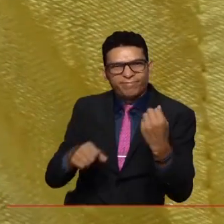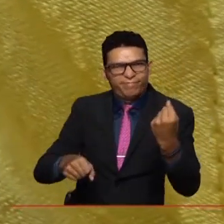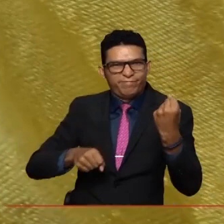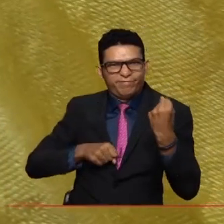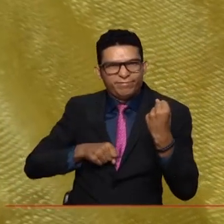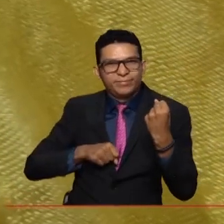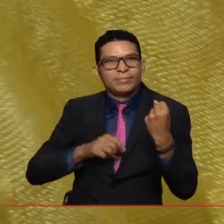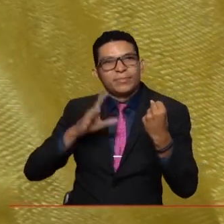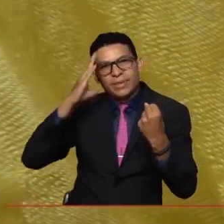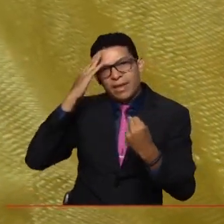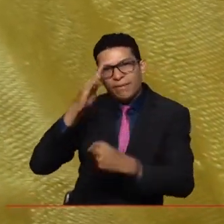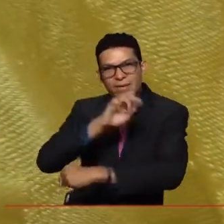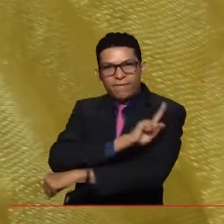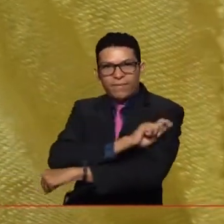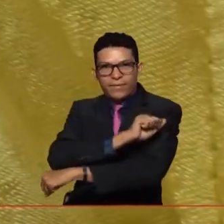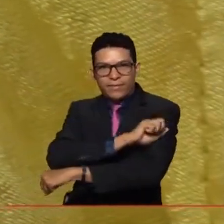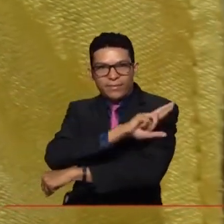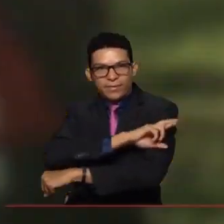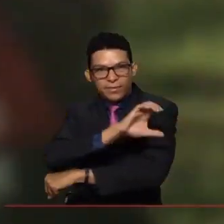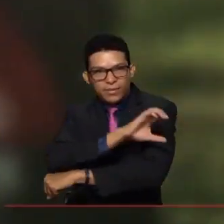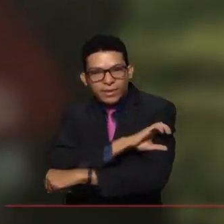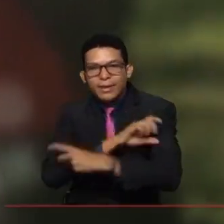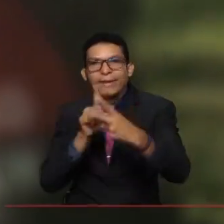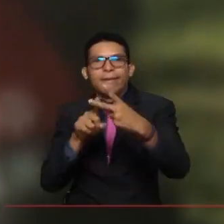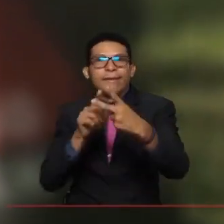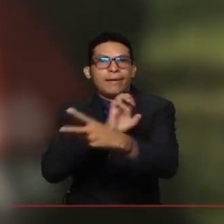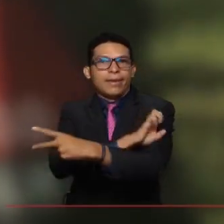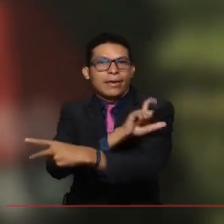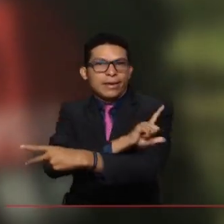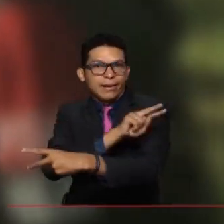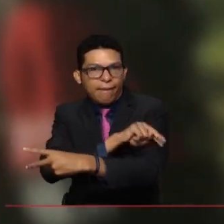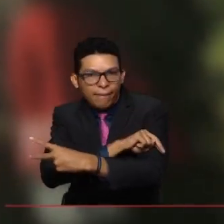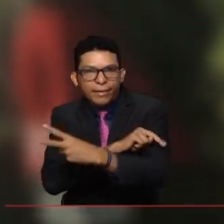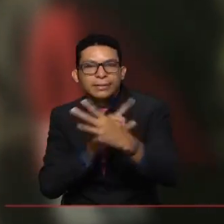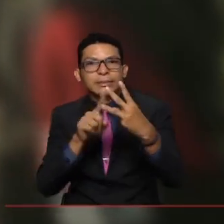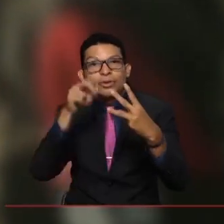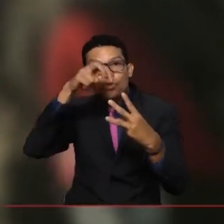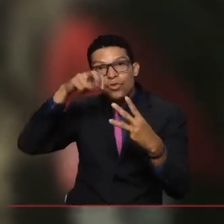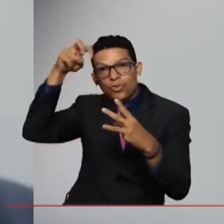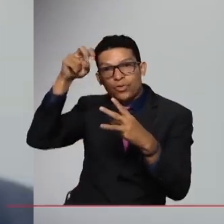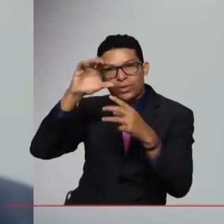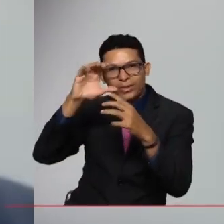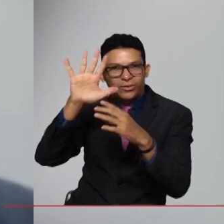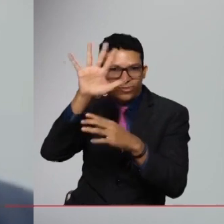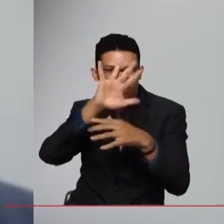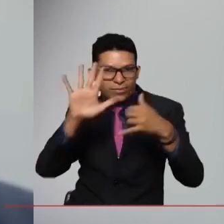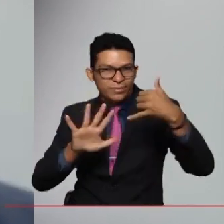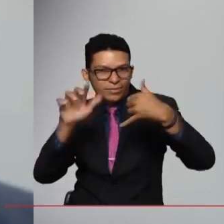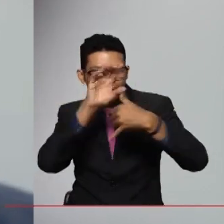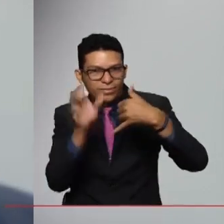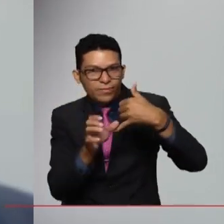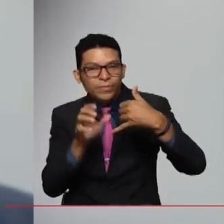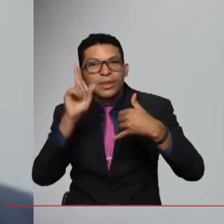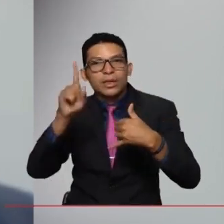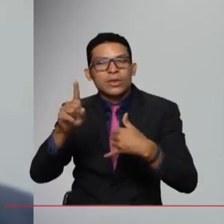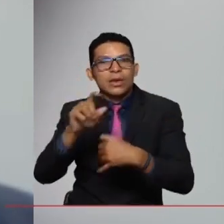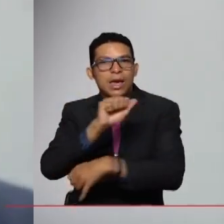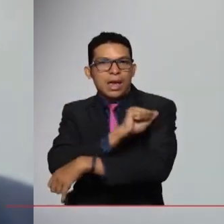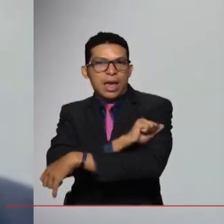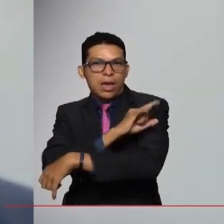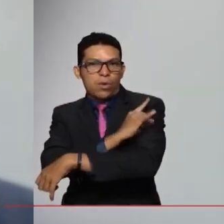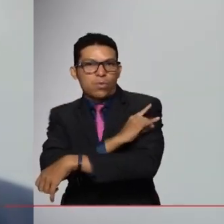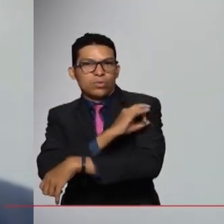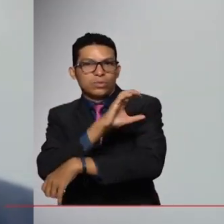ilegales, como lo son las disidencias de las FARC, la guerrilla del ELN. En la zona norte de la región pacífica, la presencia de las autodefensas gaitanistas de